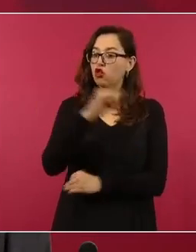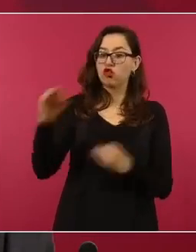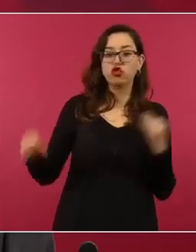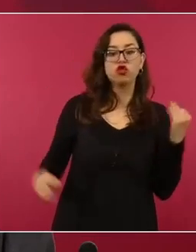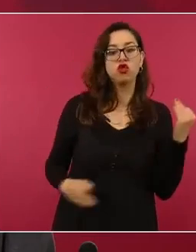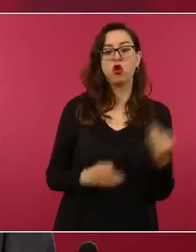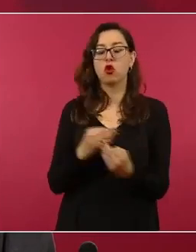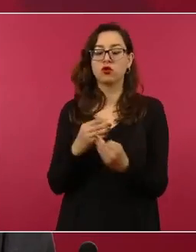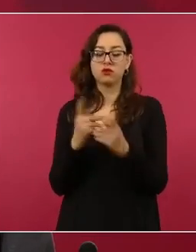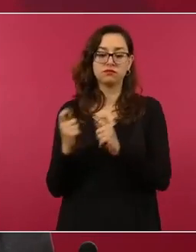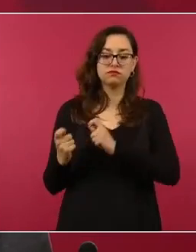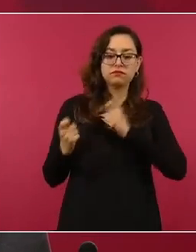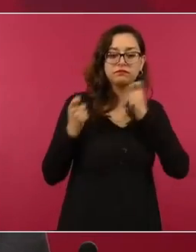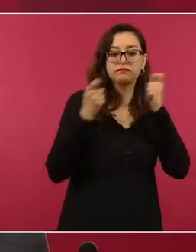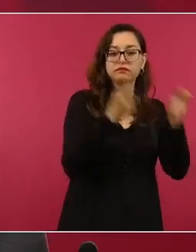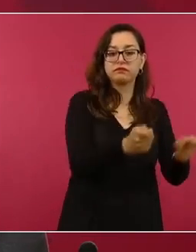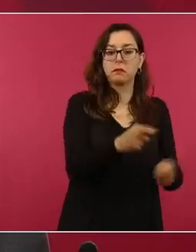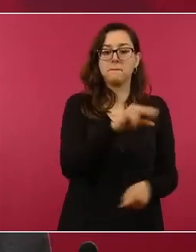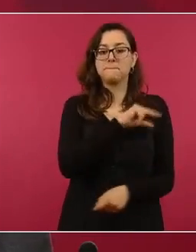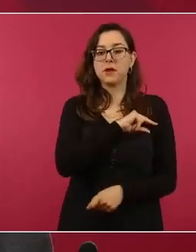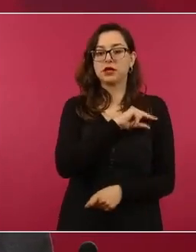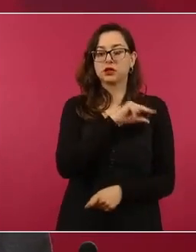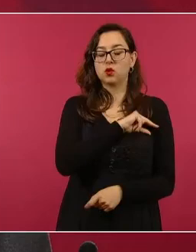Estaba por completo